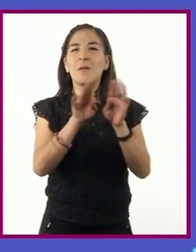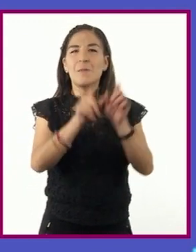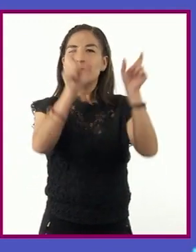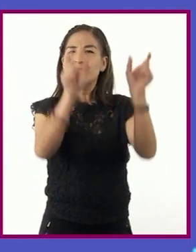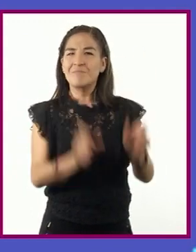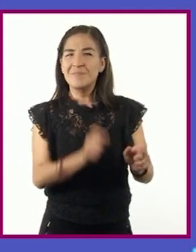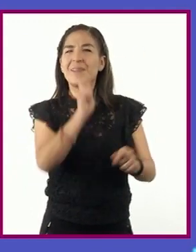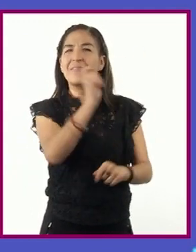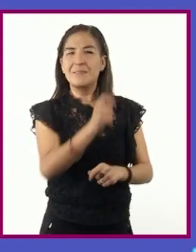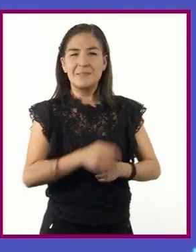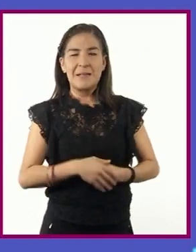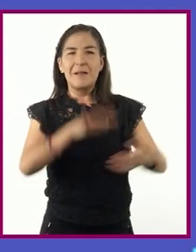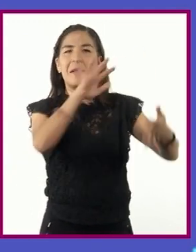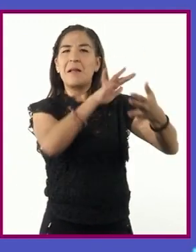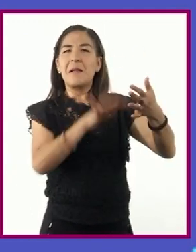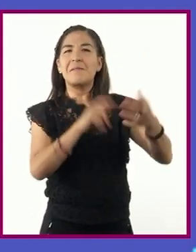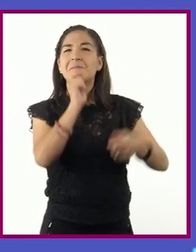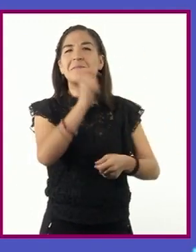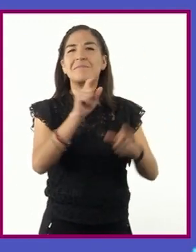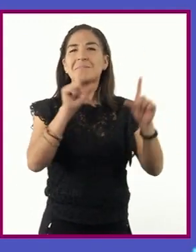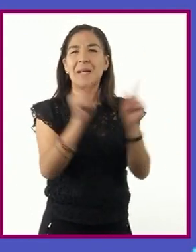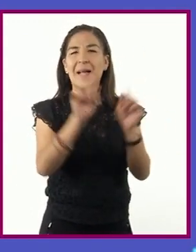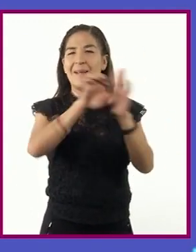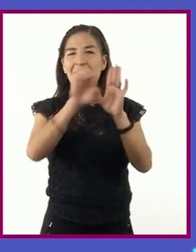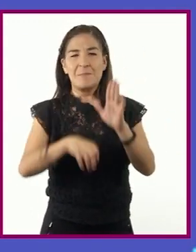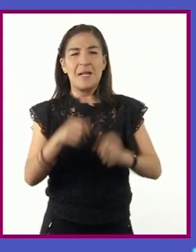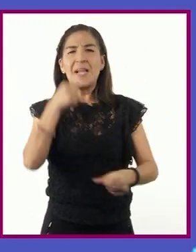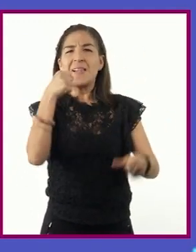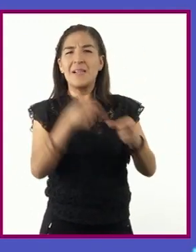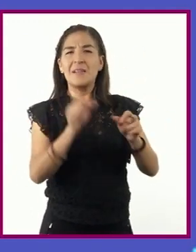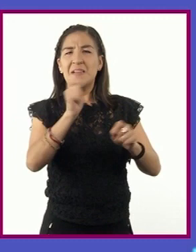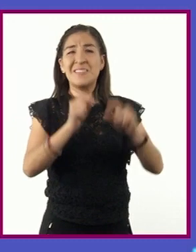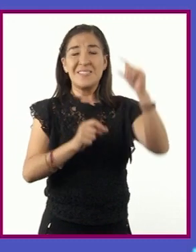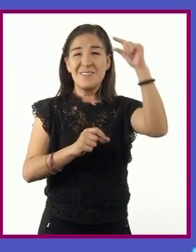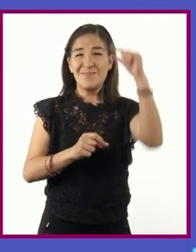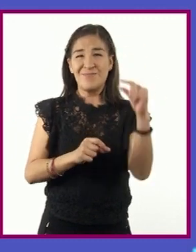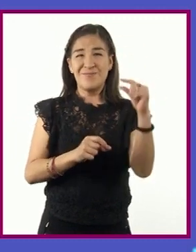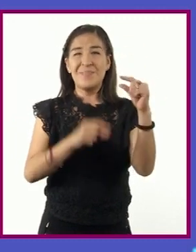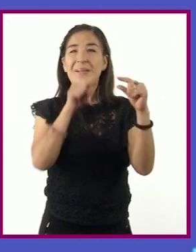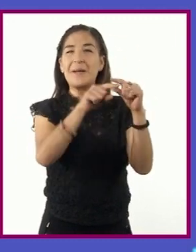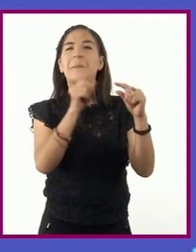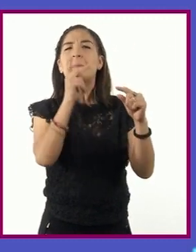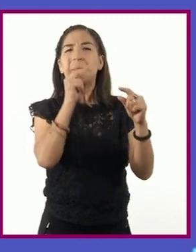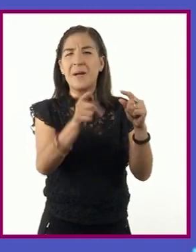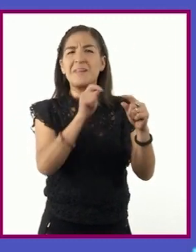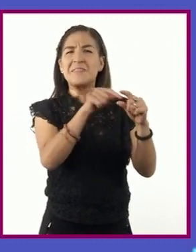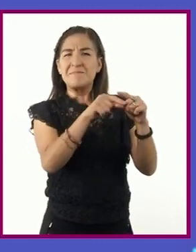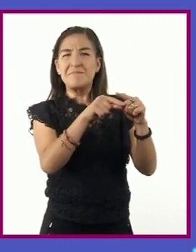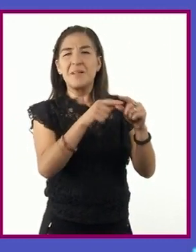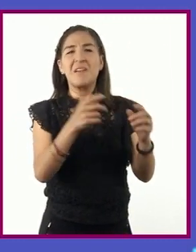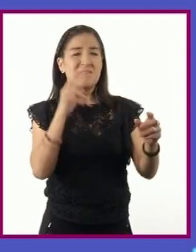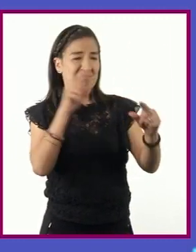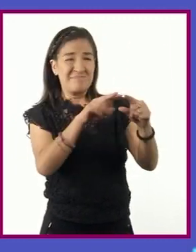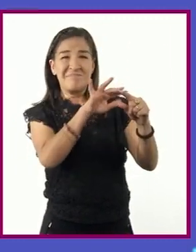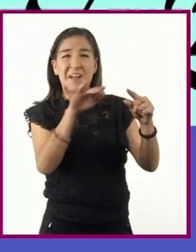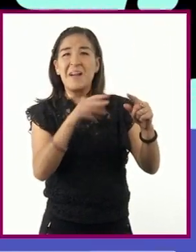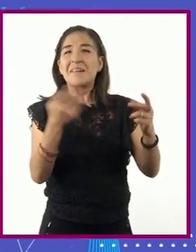evitar que leamos. Por ejemplo, cuando el tamaño de la letra es muy pequeño y quien lee no ve